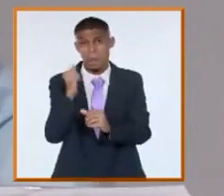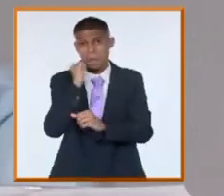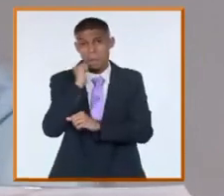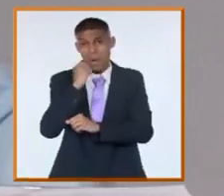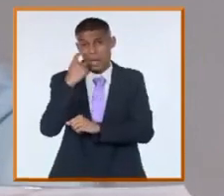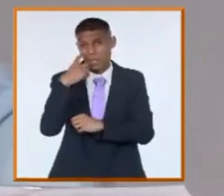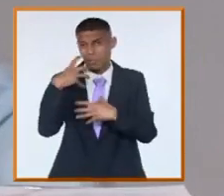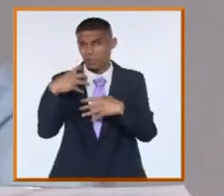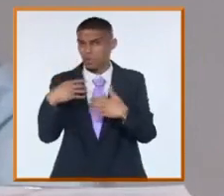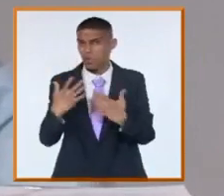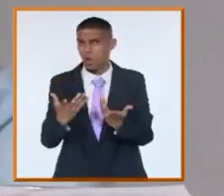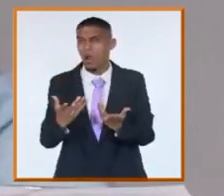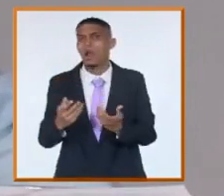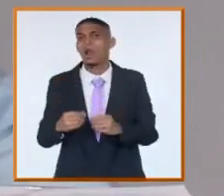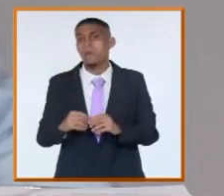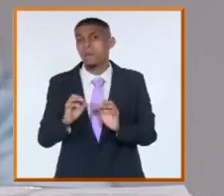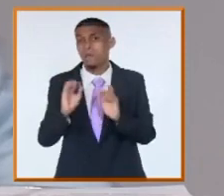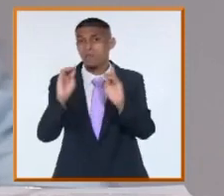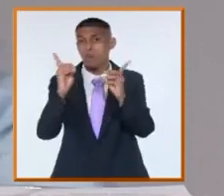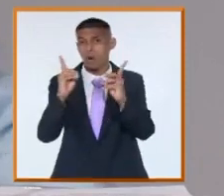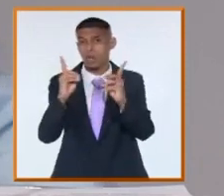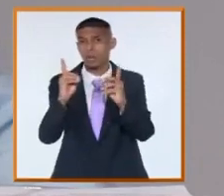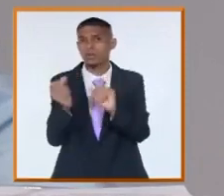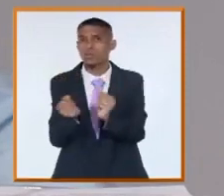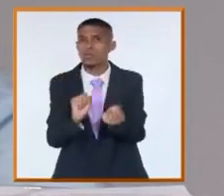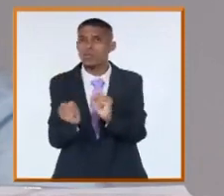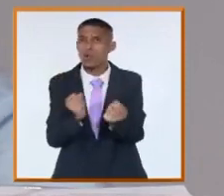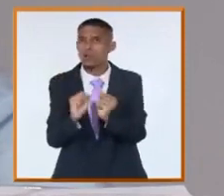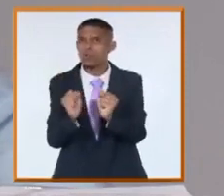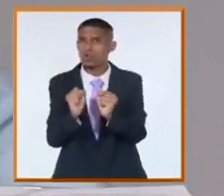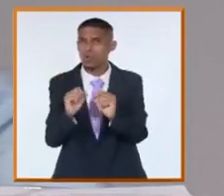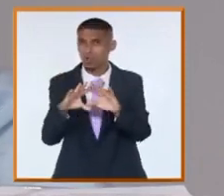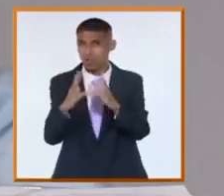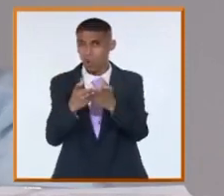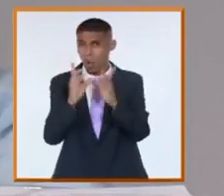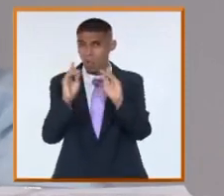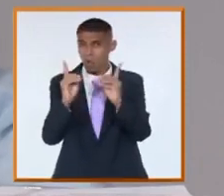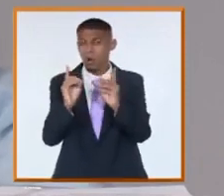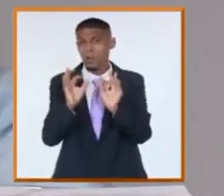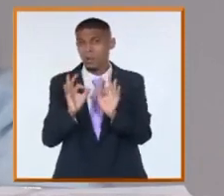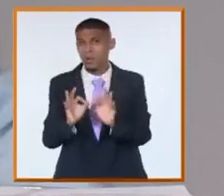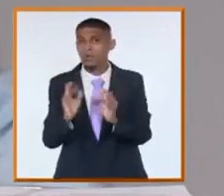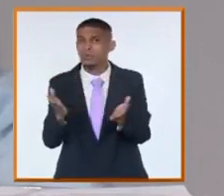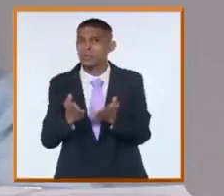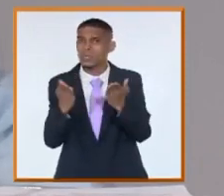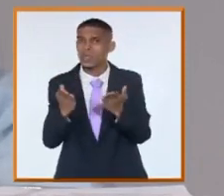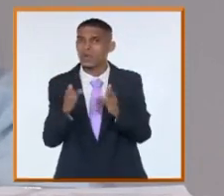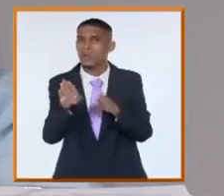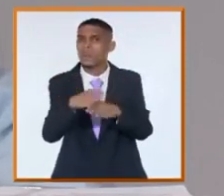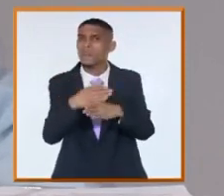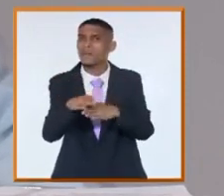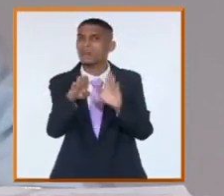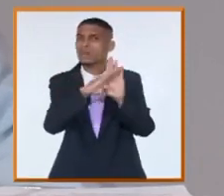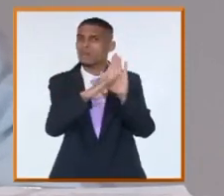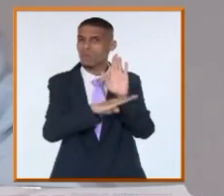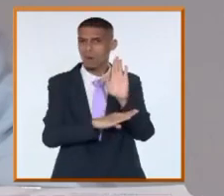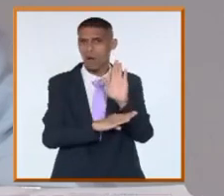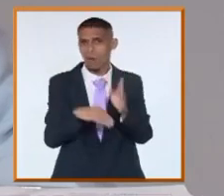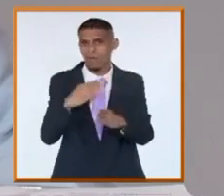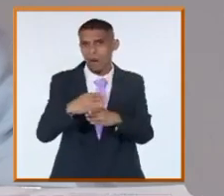está trazar las políticas y el control de estas políticas por supuesto en el desarrollo de los programas constructivos